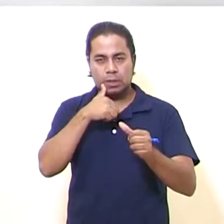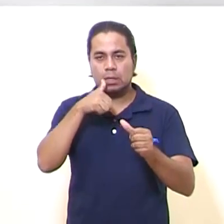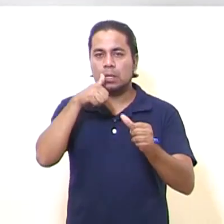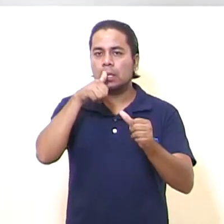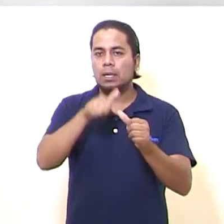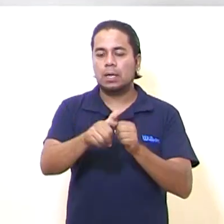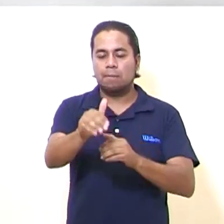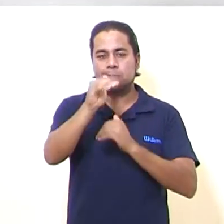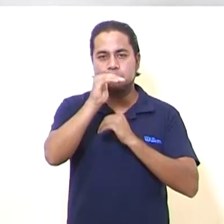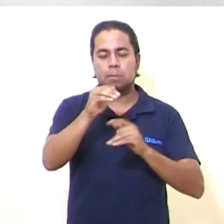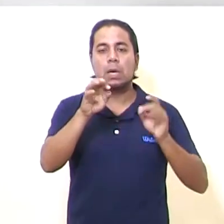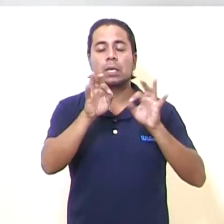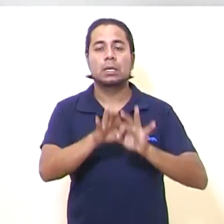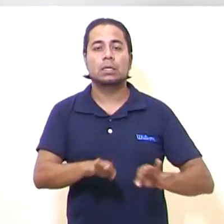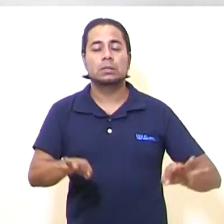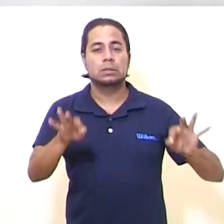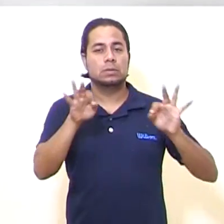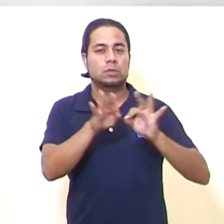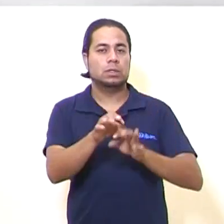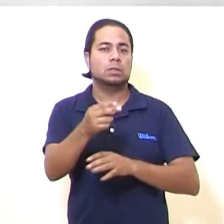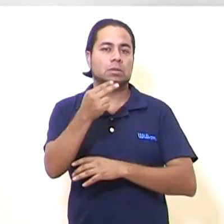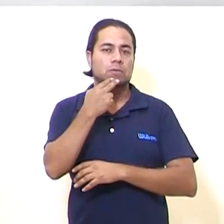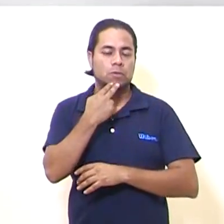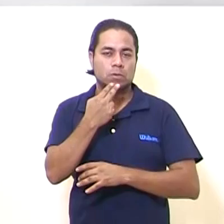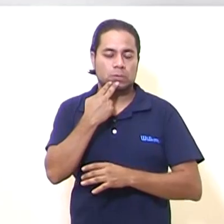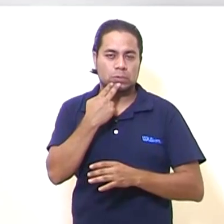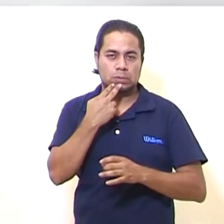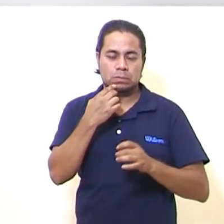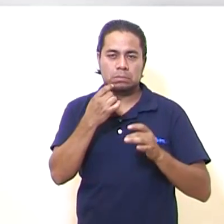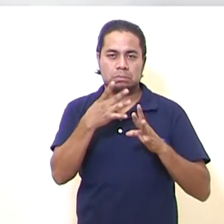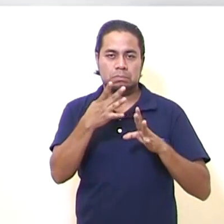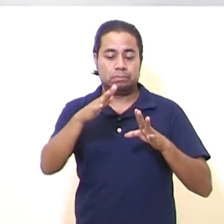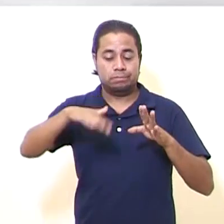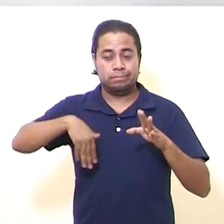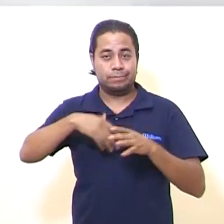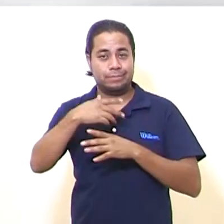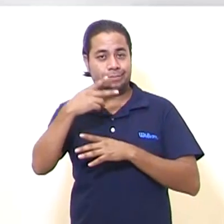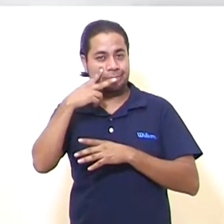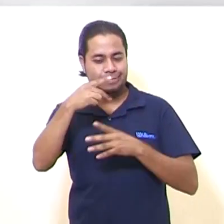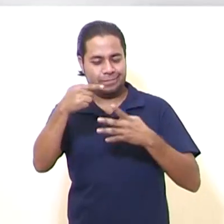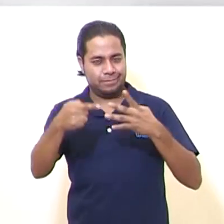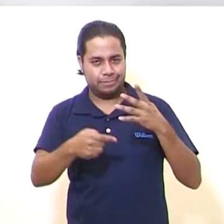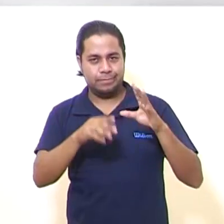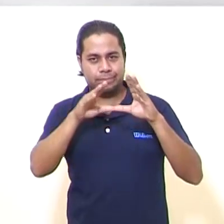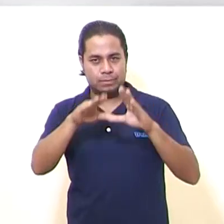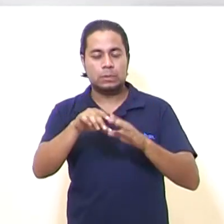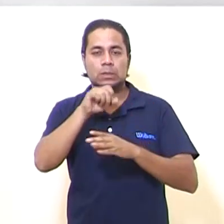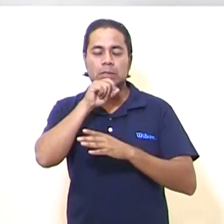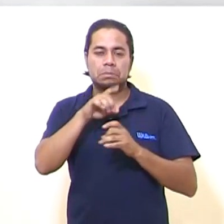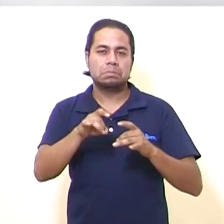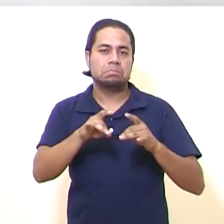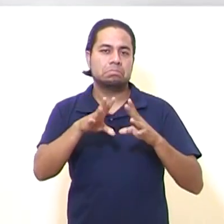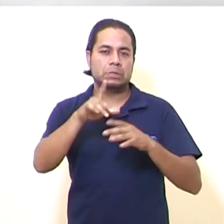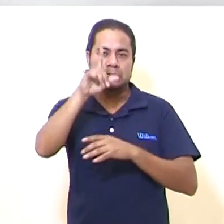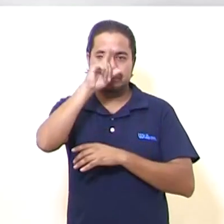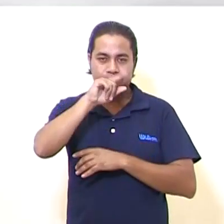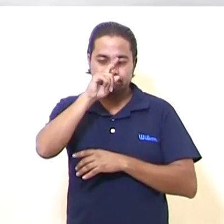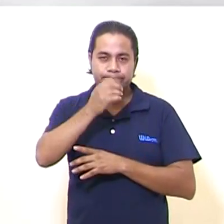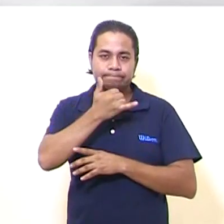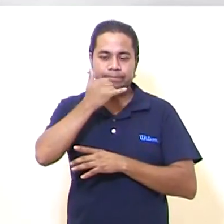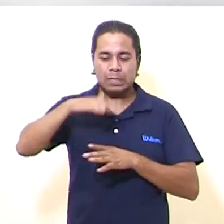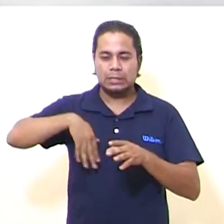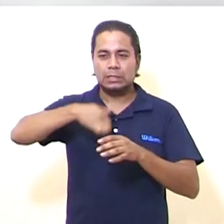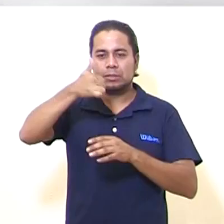muy importantes utilizarlas en los casos que ya vimos y también hay casos como los erróneos, que los 6